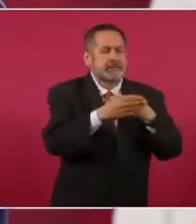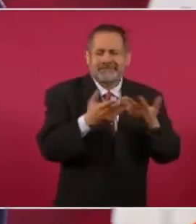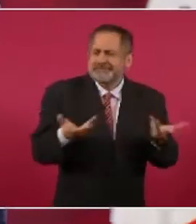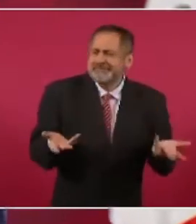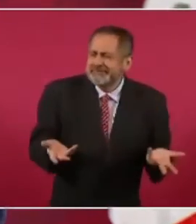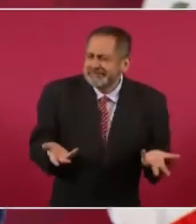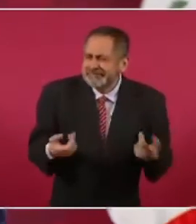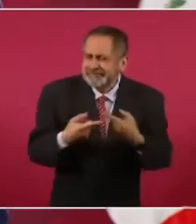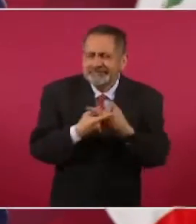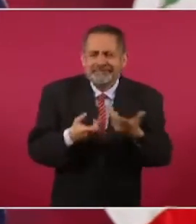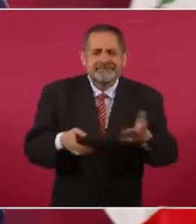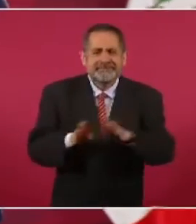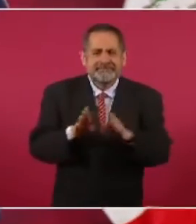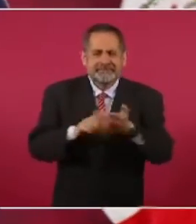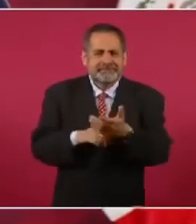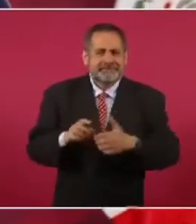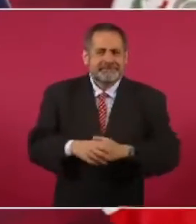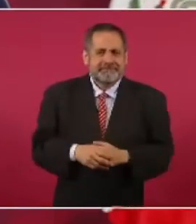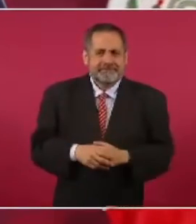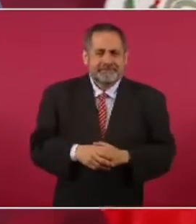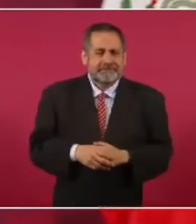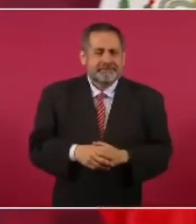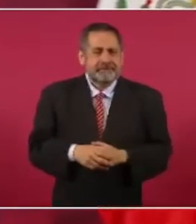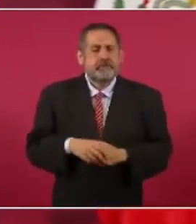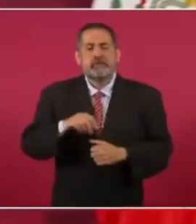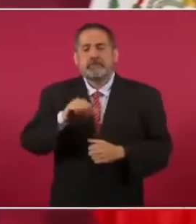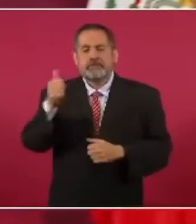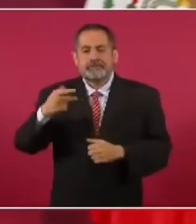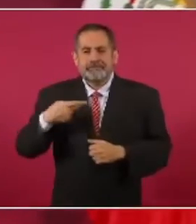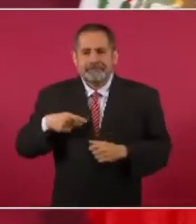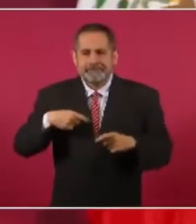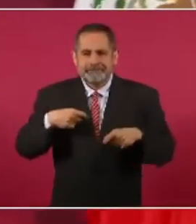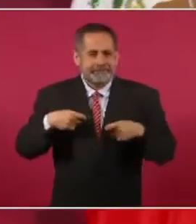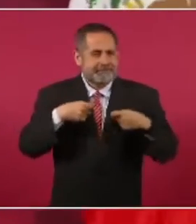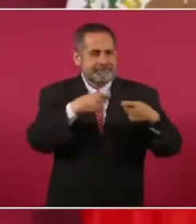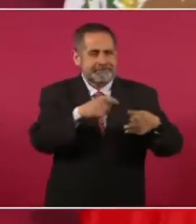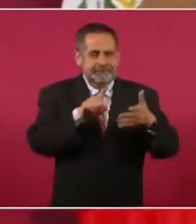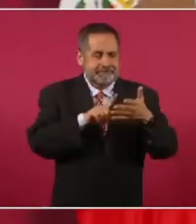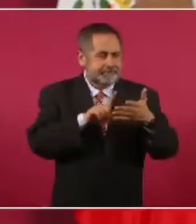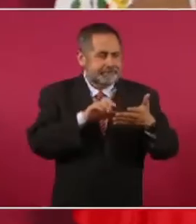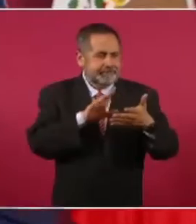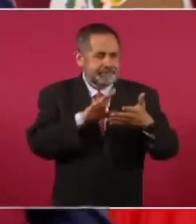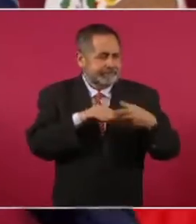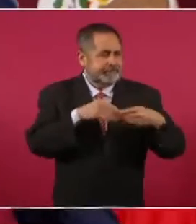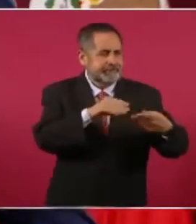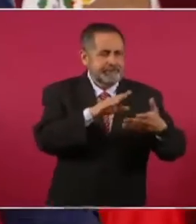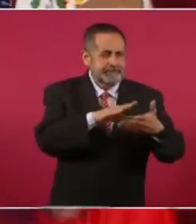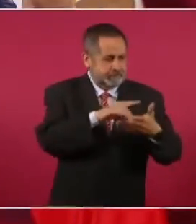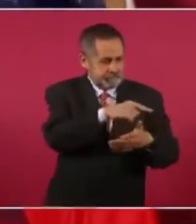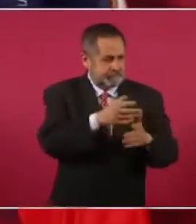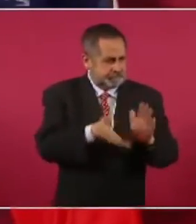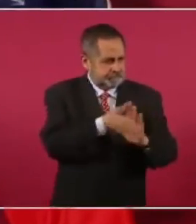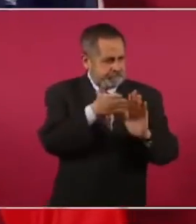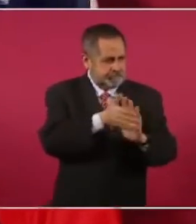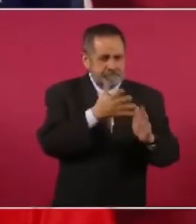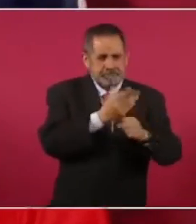A otros les dieron la construcción de una pista